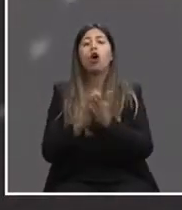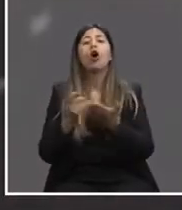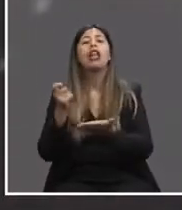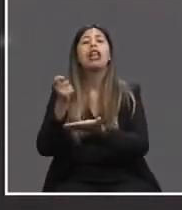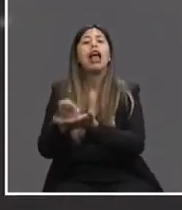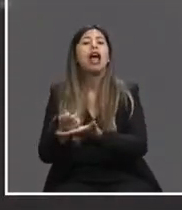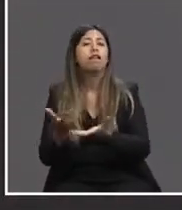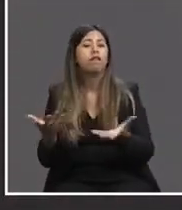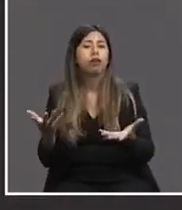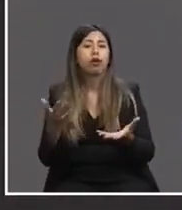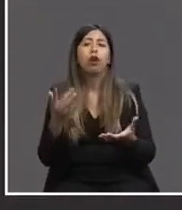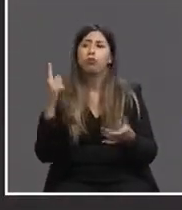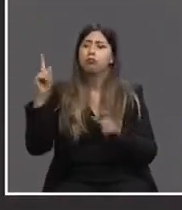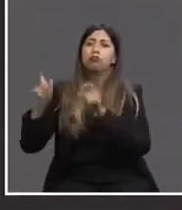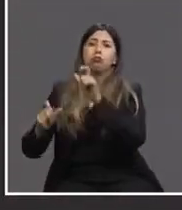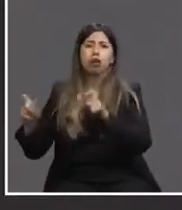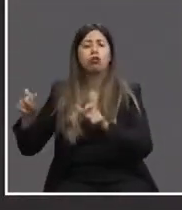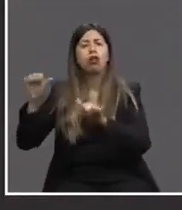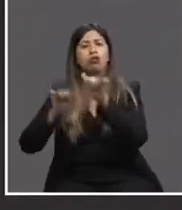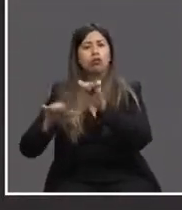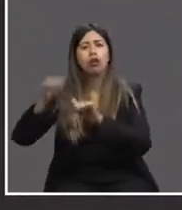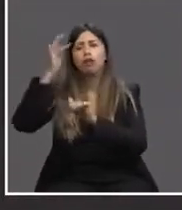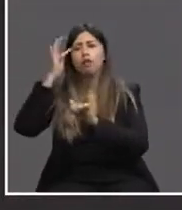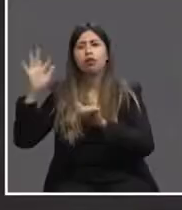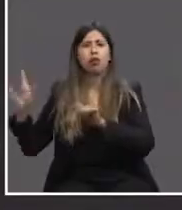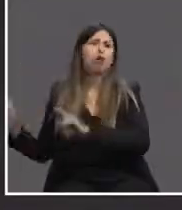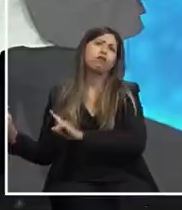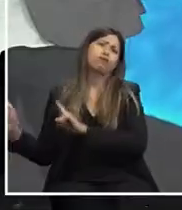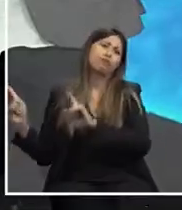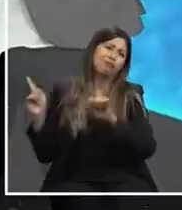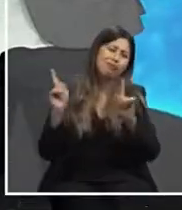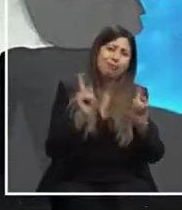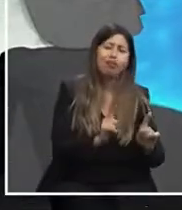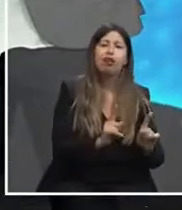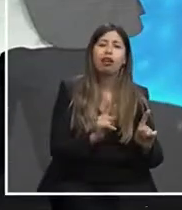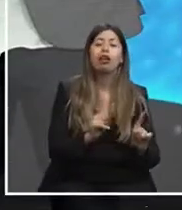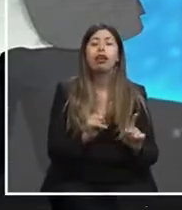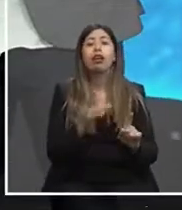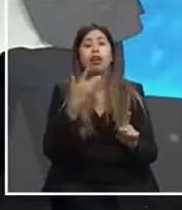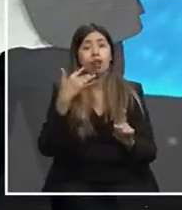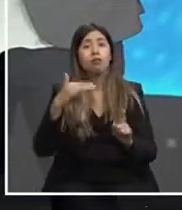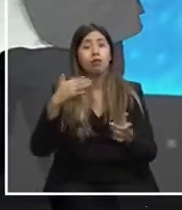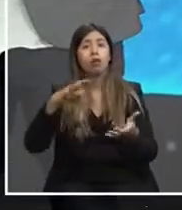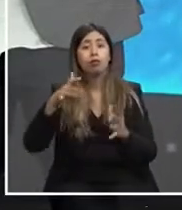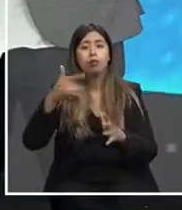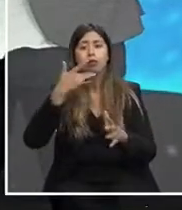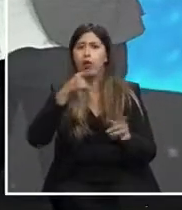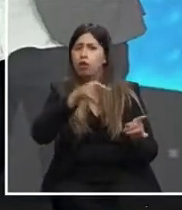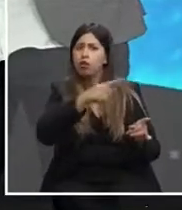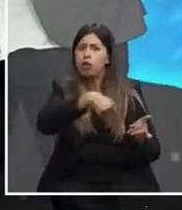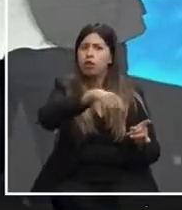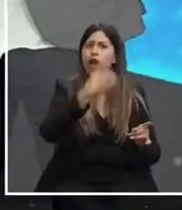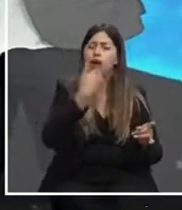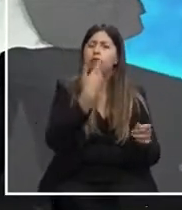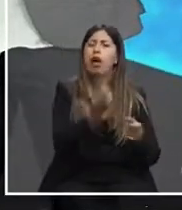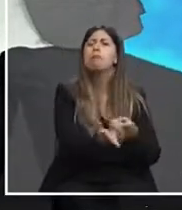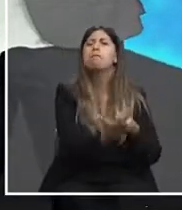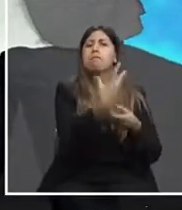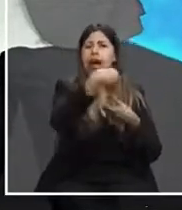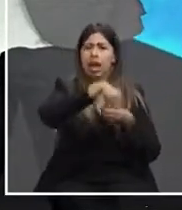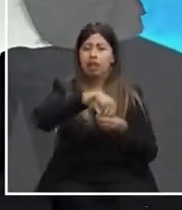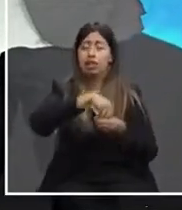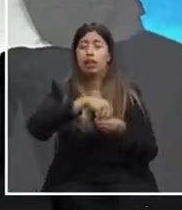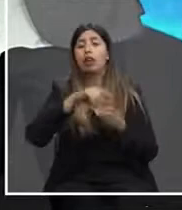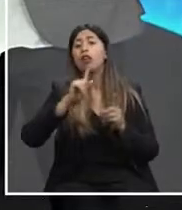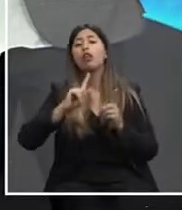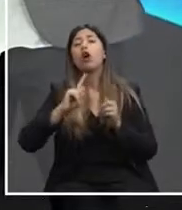llevarle a los científicos, a los filósofos, filósofas más importantes del mundo, porque también son parte de esta conversación. No va a haber cambios de arriba